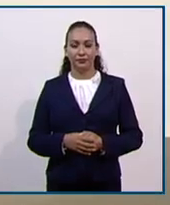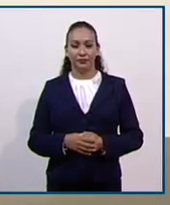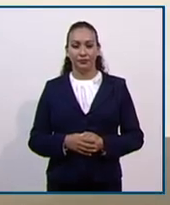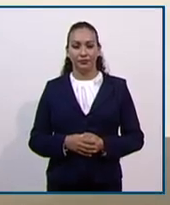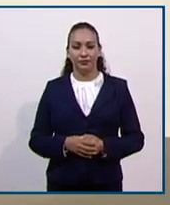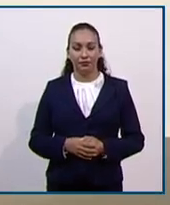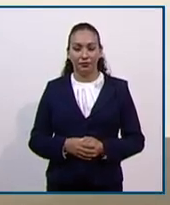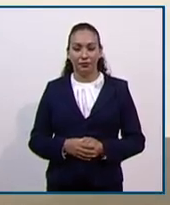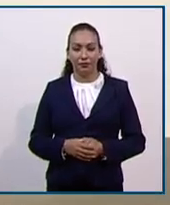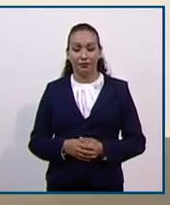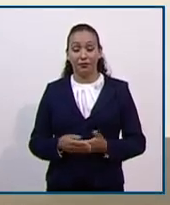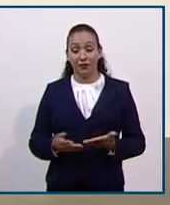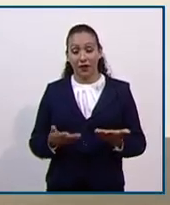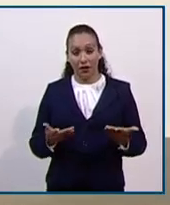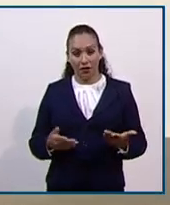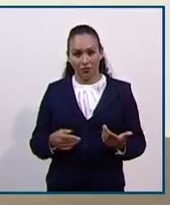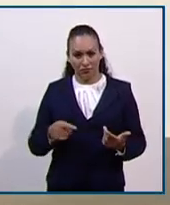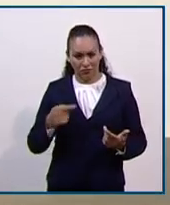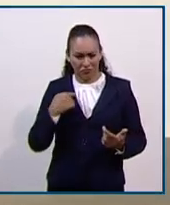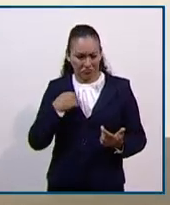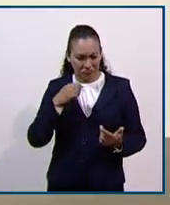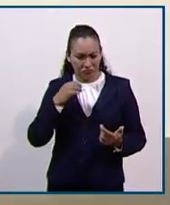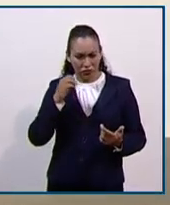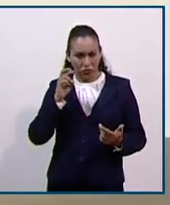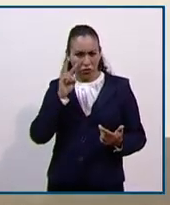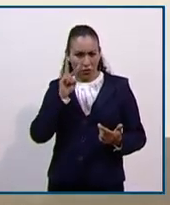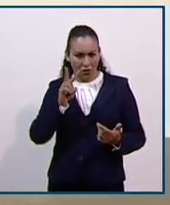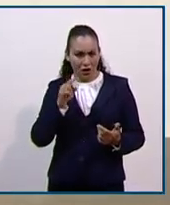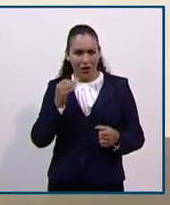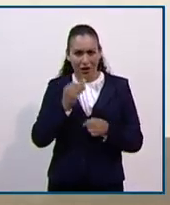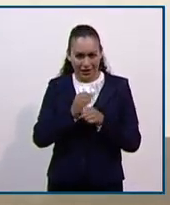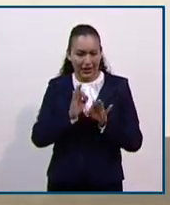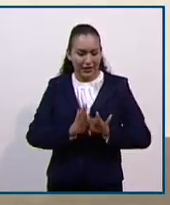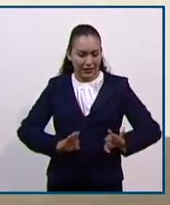Pero creo que es igual mucho más importante